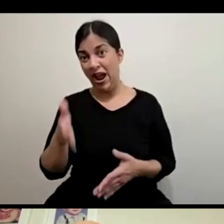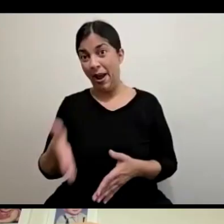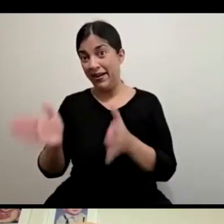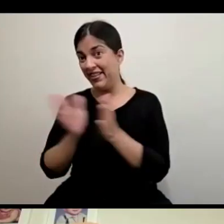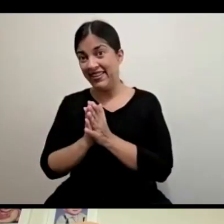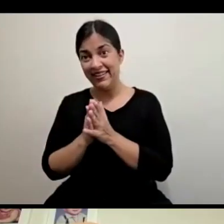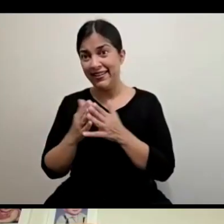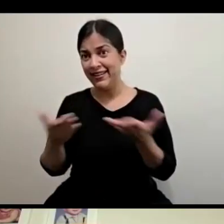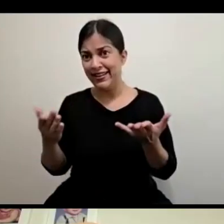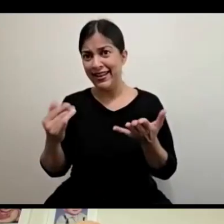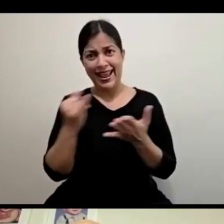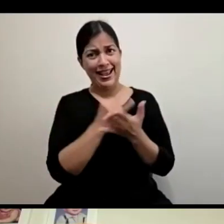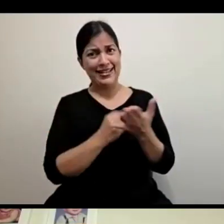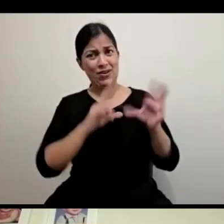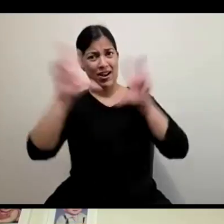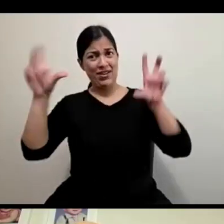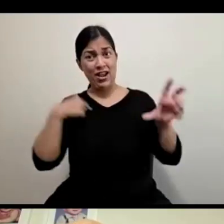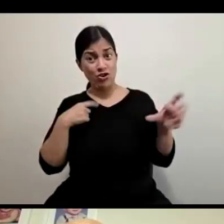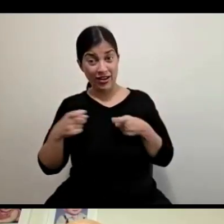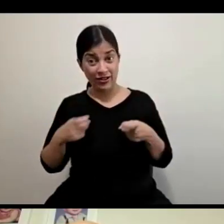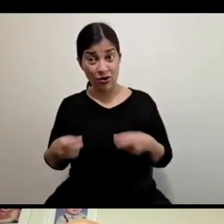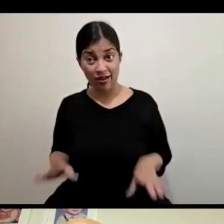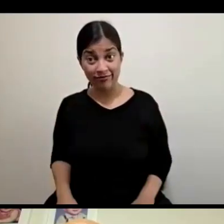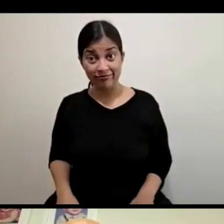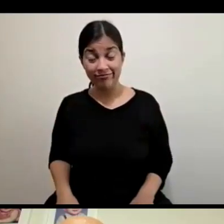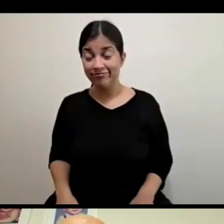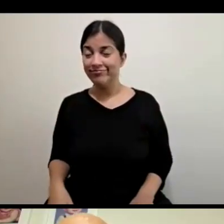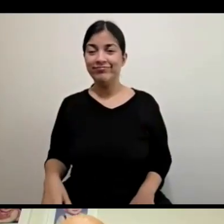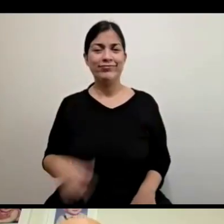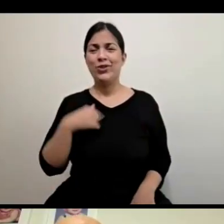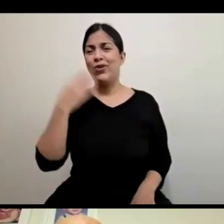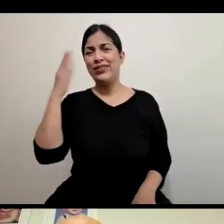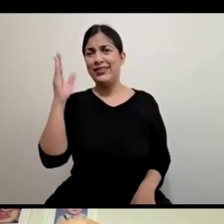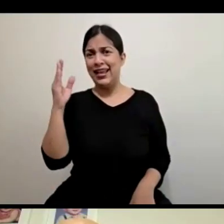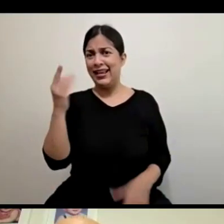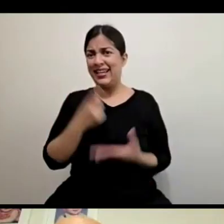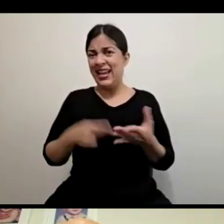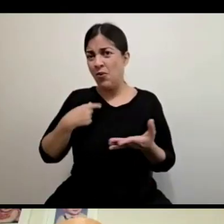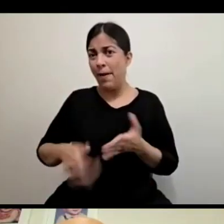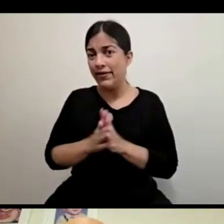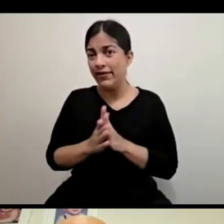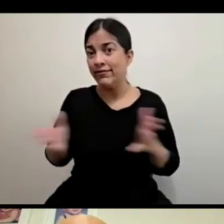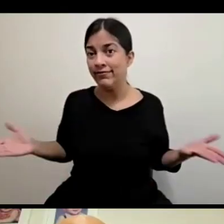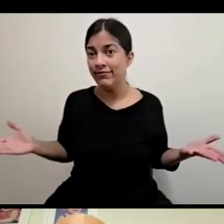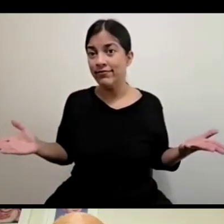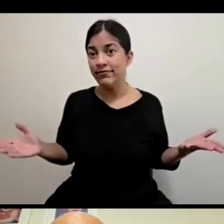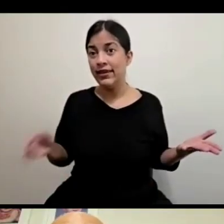la escenografía como directora yo? Si no sé lo que estoy pidiendo. Sí, eso de los